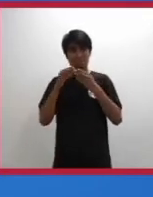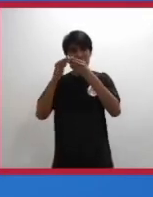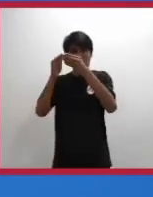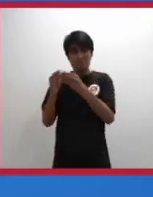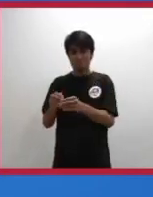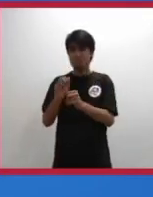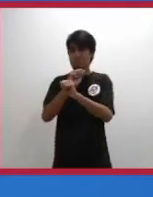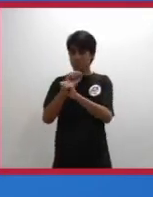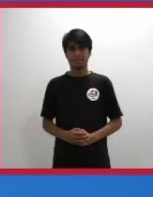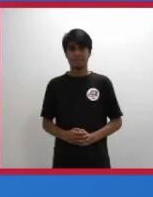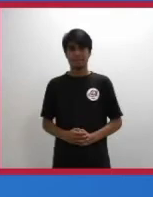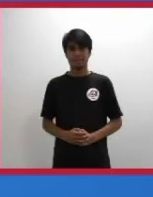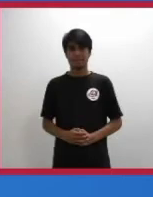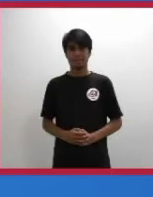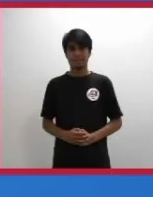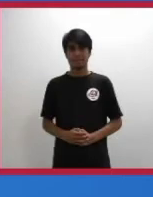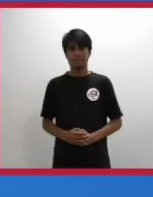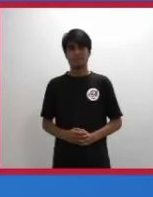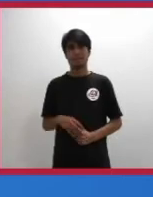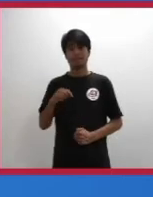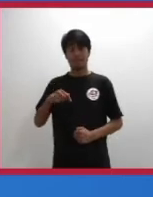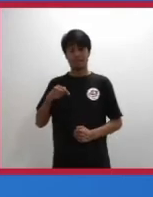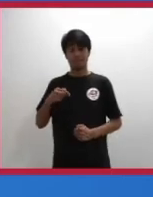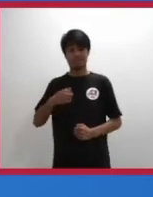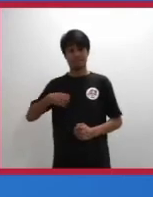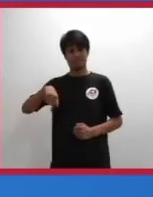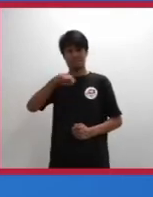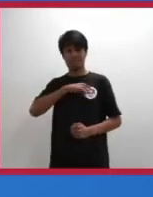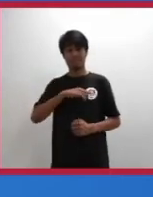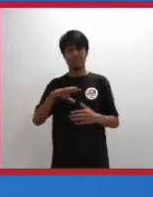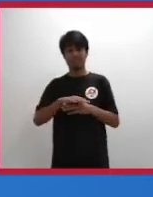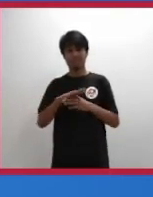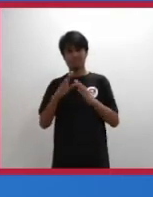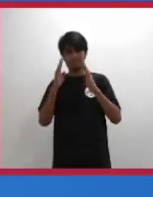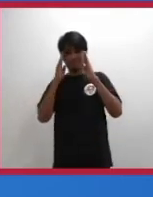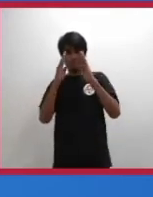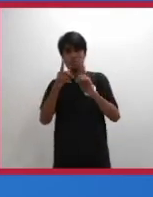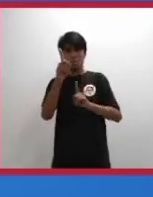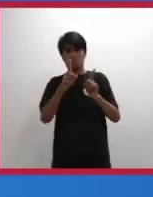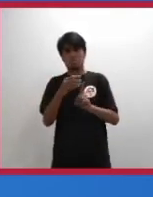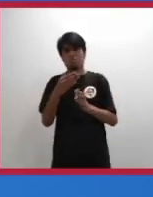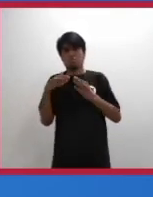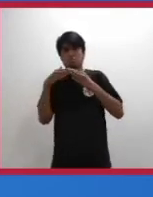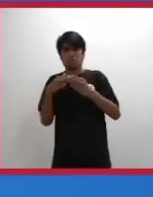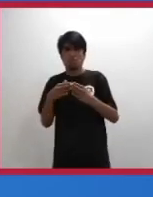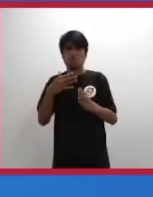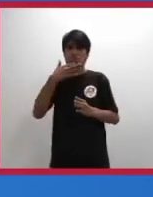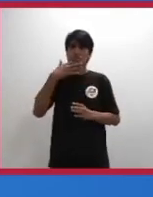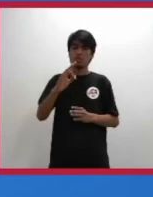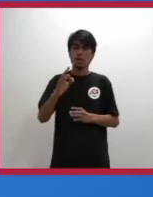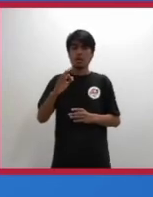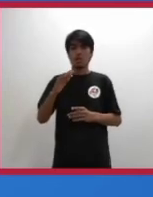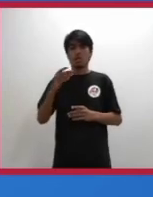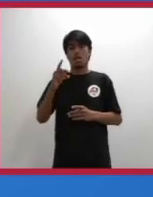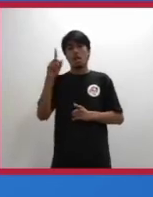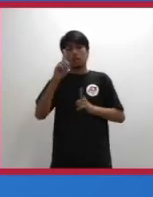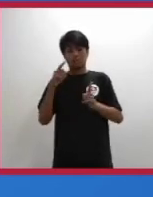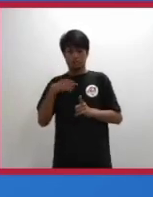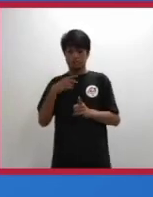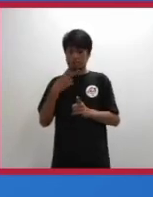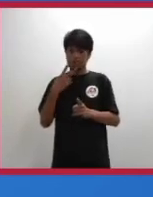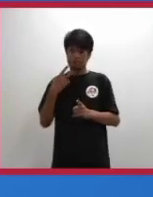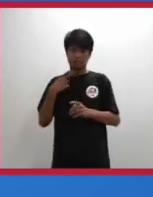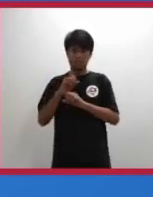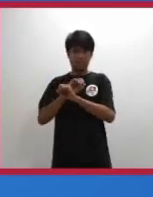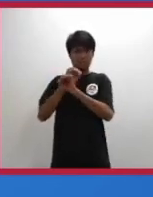cuestionario. Quedamos atentos a responder sus preguntas, comentarios y observaciones que tengan. Muy